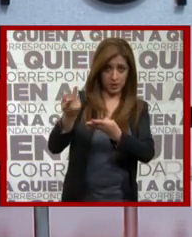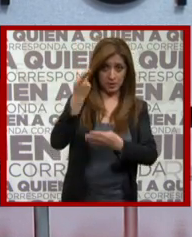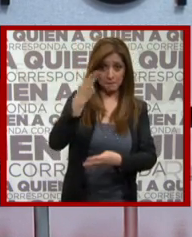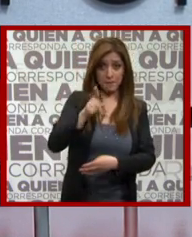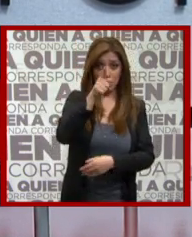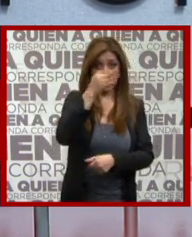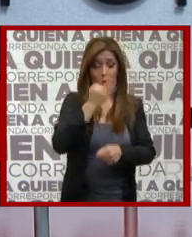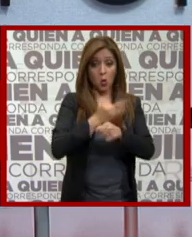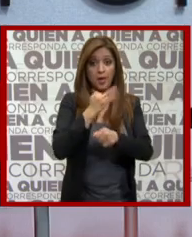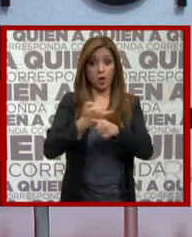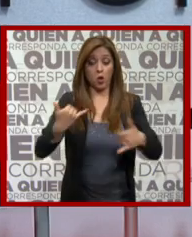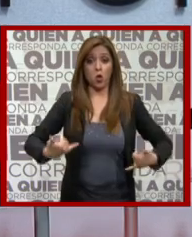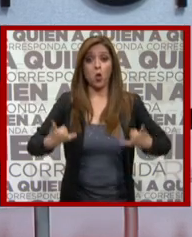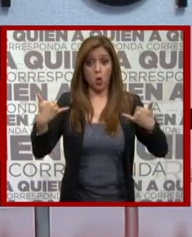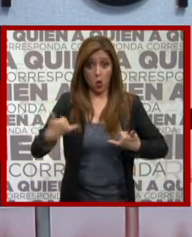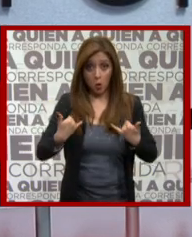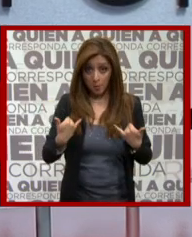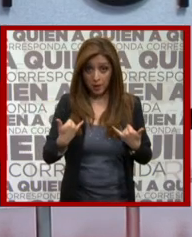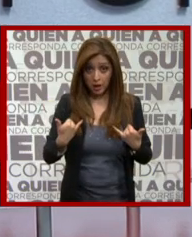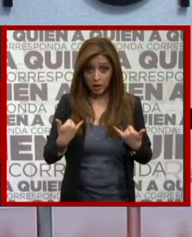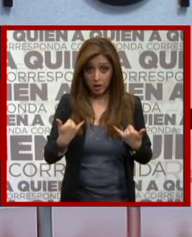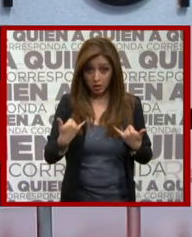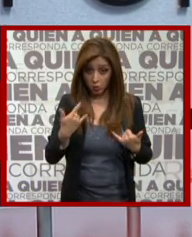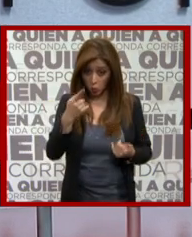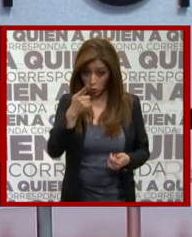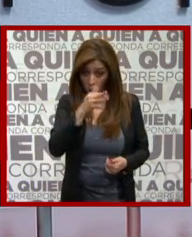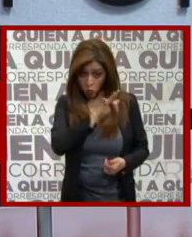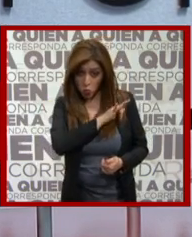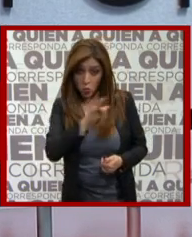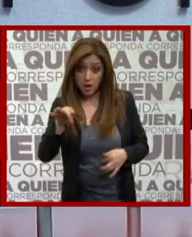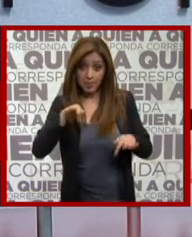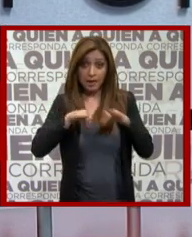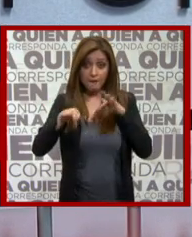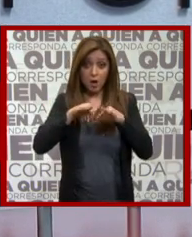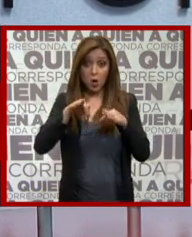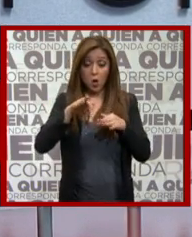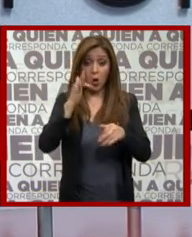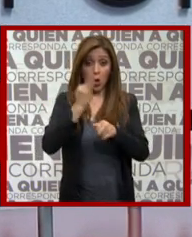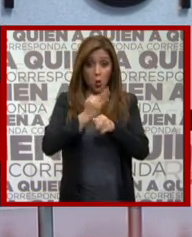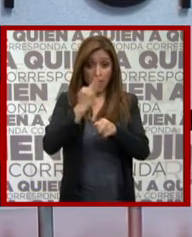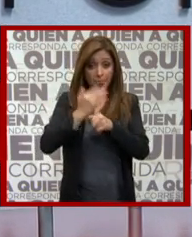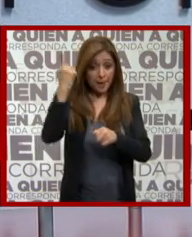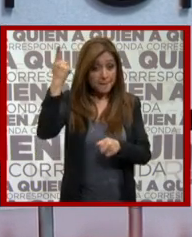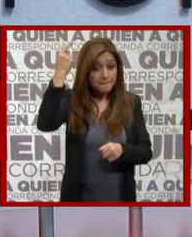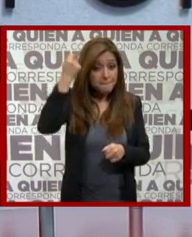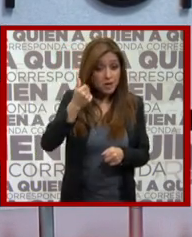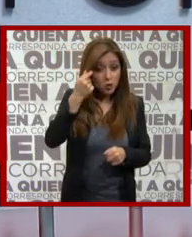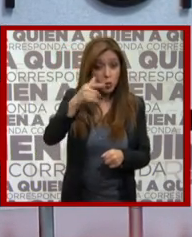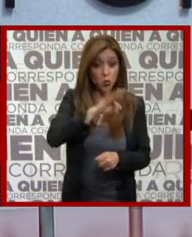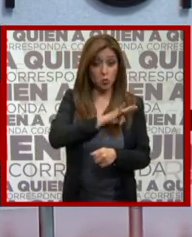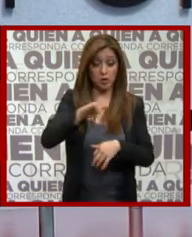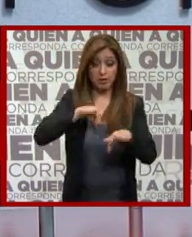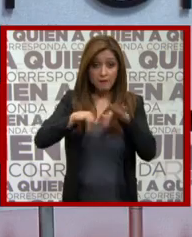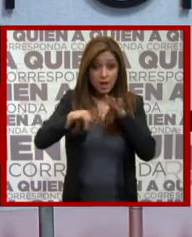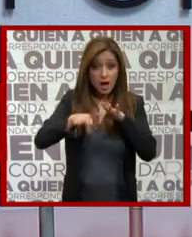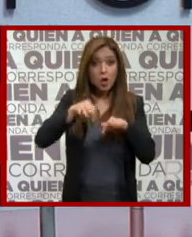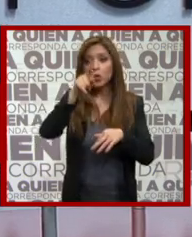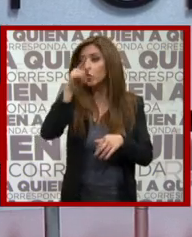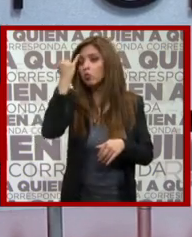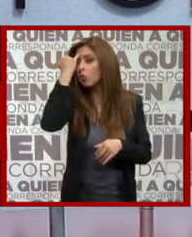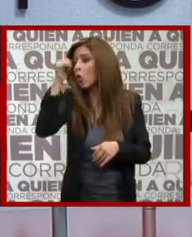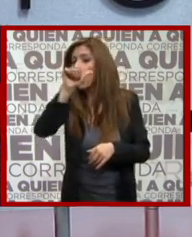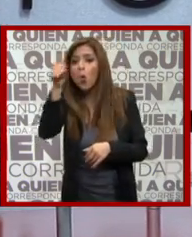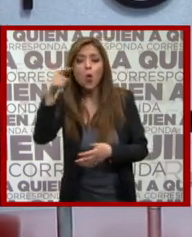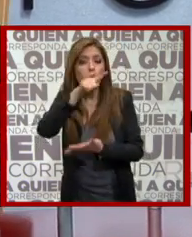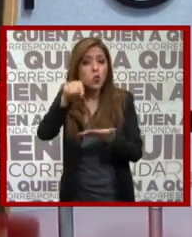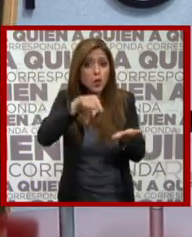joven, muy fuerte. Si puedes seguir trabajando, te lo permite con todo y la pensión, que puedas seguir trabajando, invéntate algo.